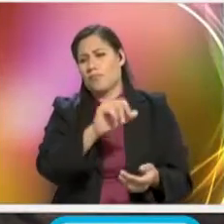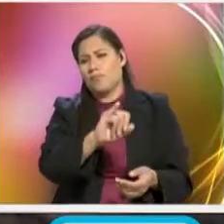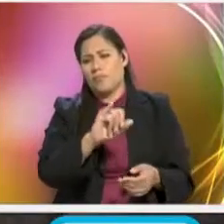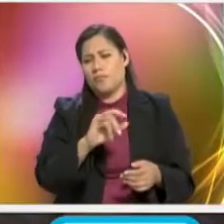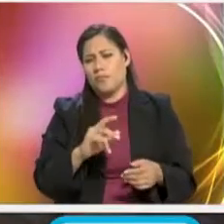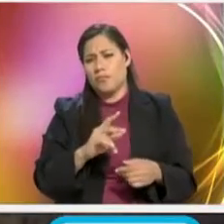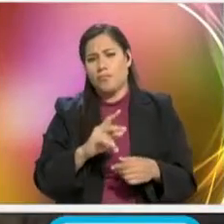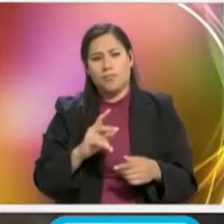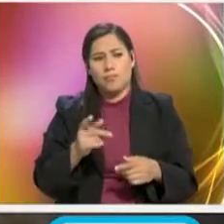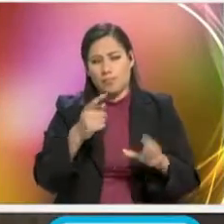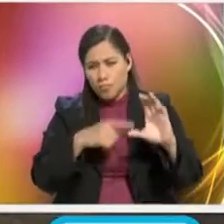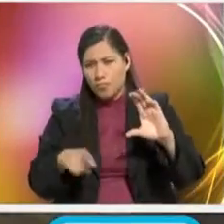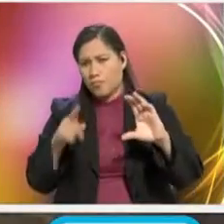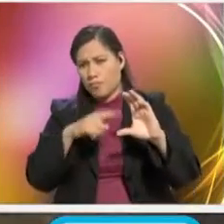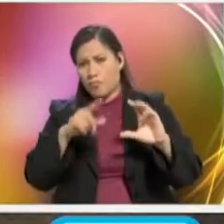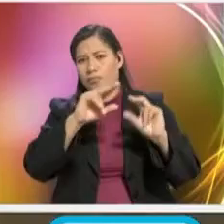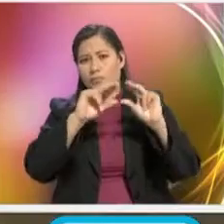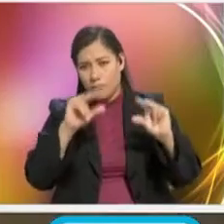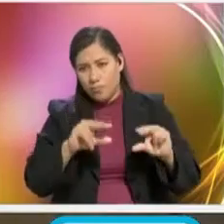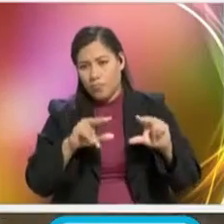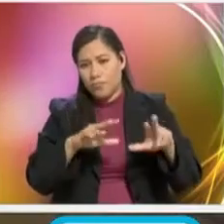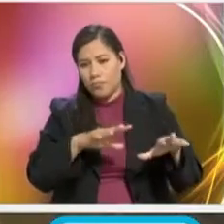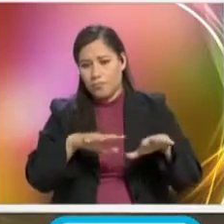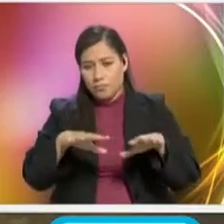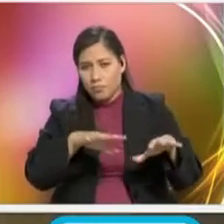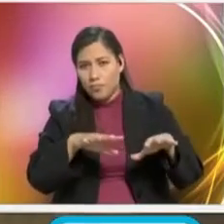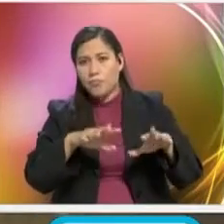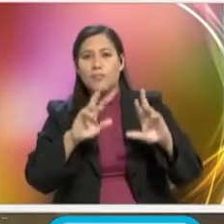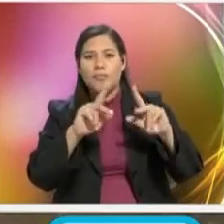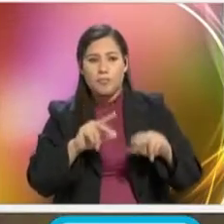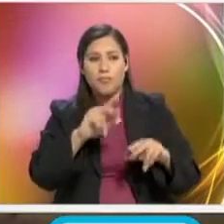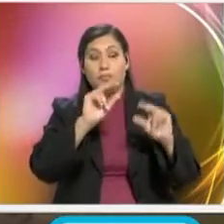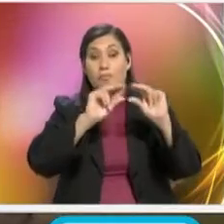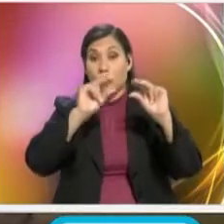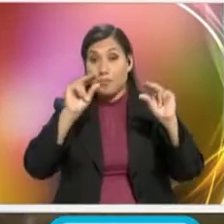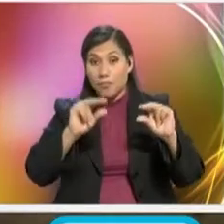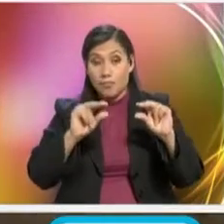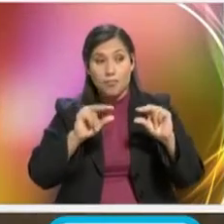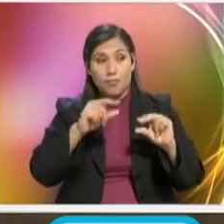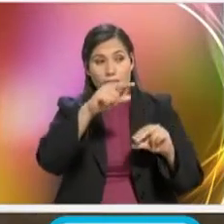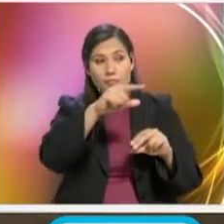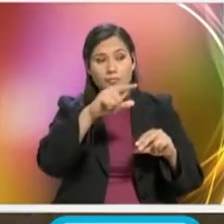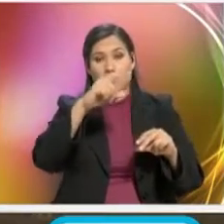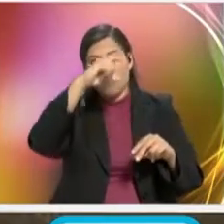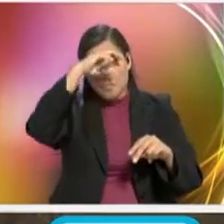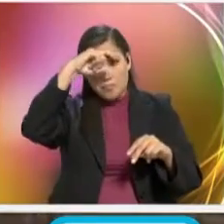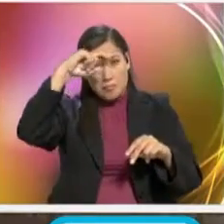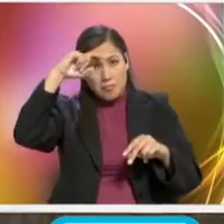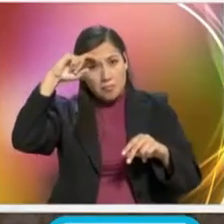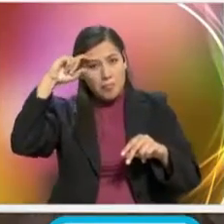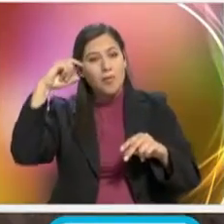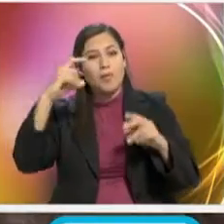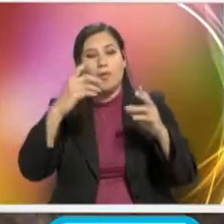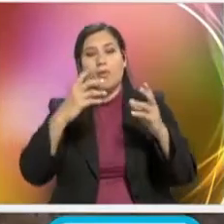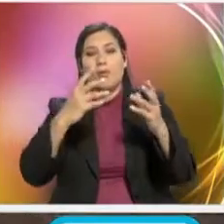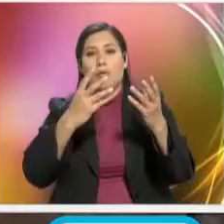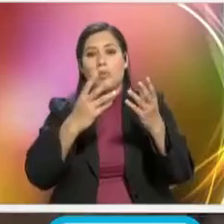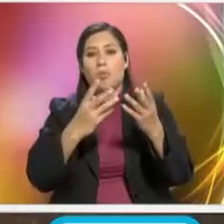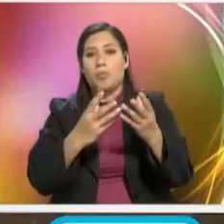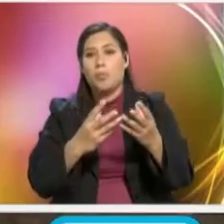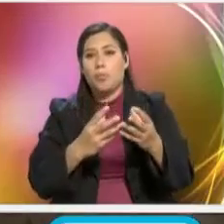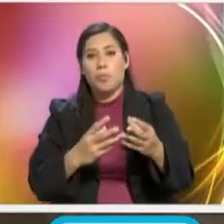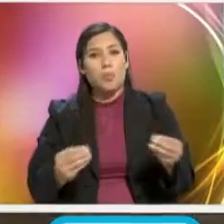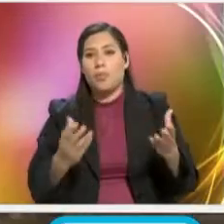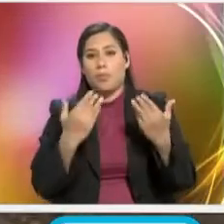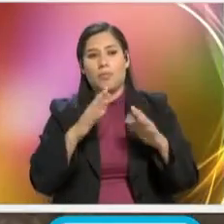un ciclo constante. Justamente lo interesante de un glaciar es que es nieve que no se alcanzó a evaporar, ¿no? Ok. Entonces se quedó